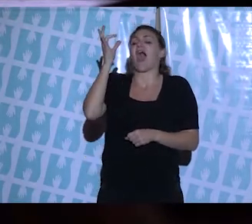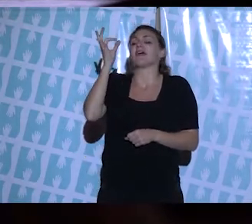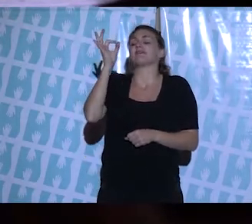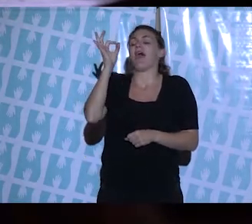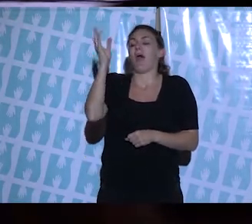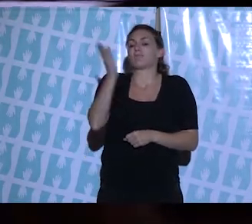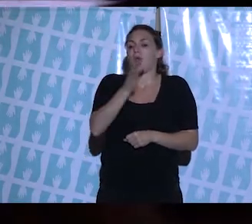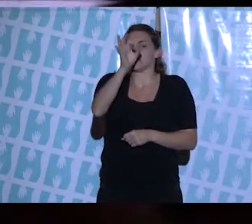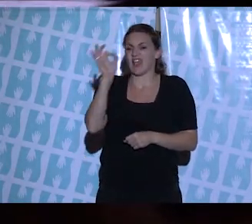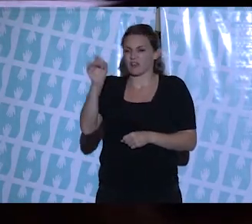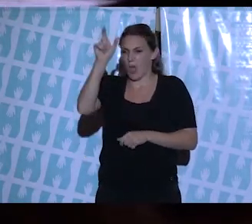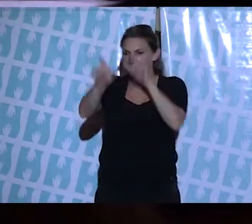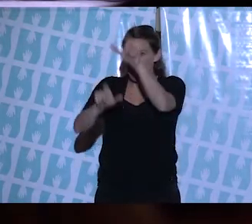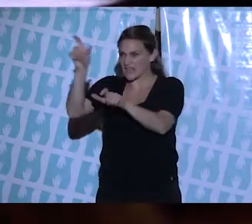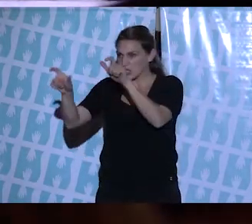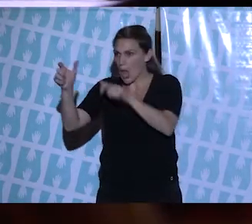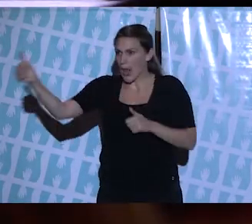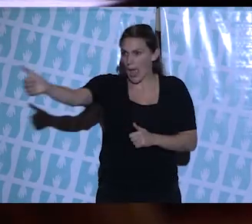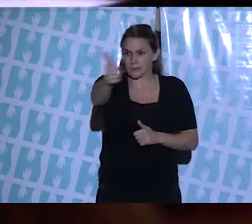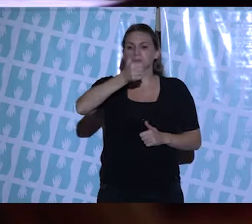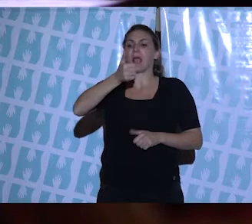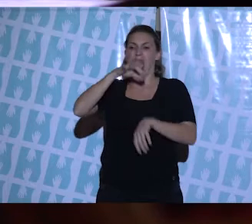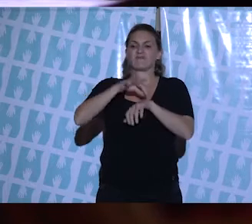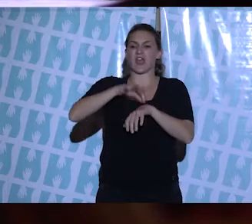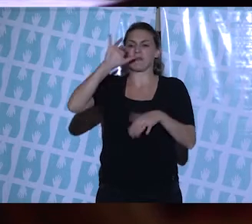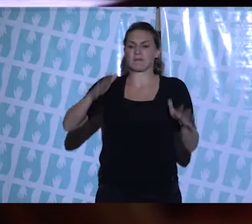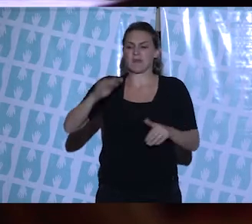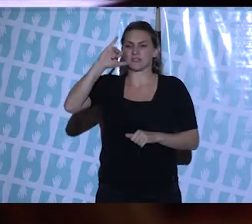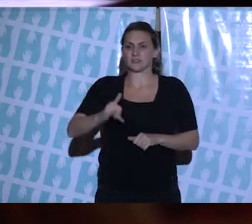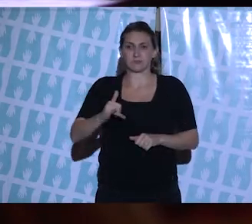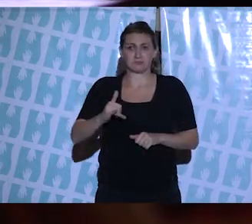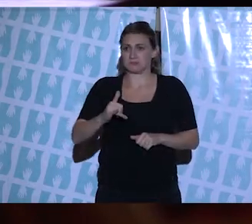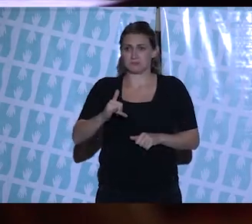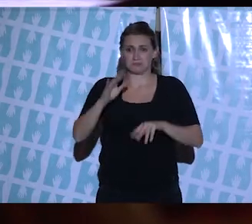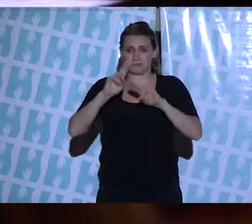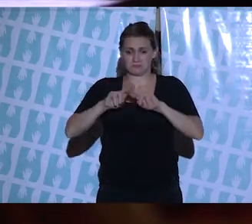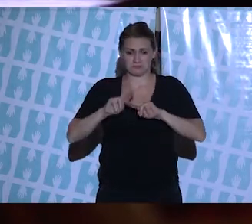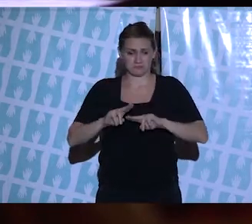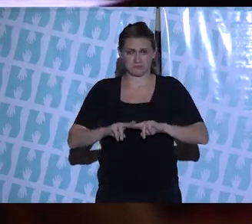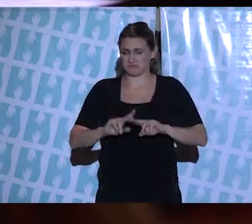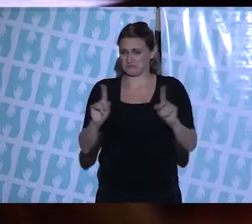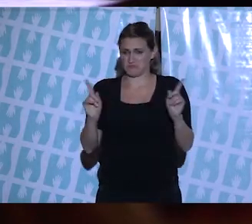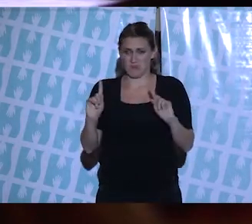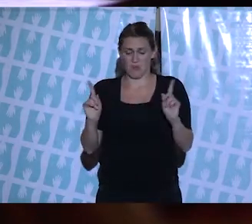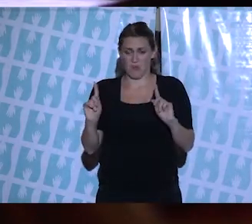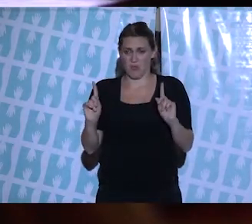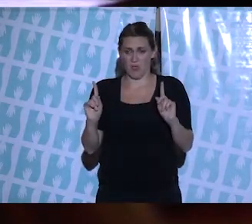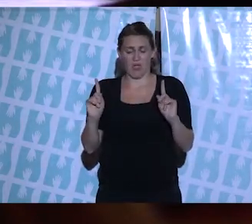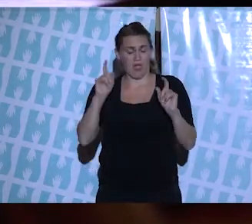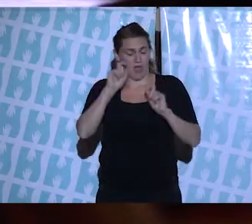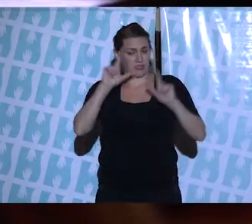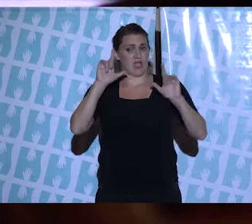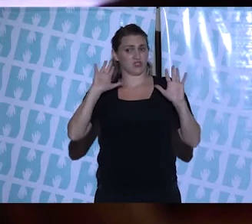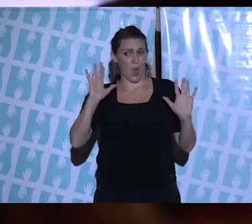vienen diagnosticados como portadores de enfermedad de Parkinson que no tienen enfermedad de Parkinson. Entonces hay que ser muy